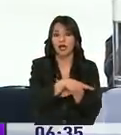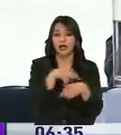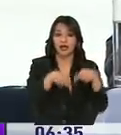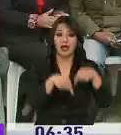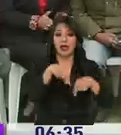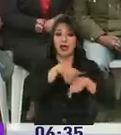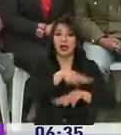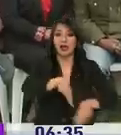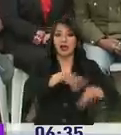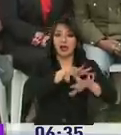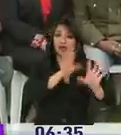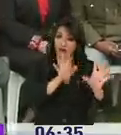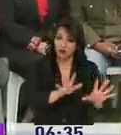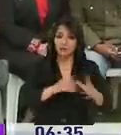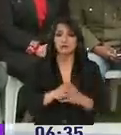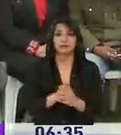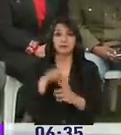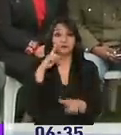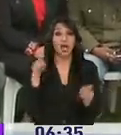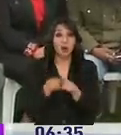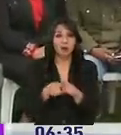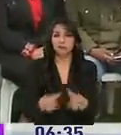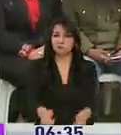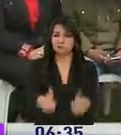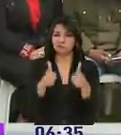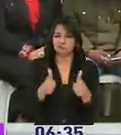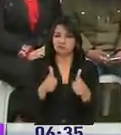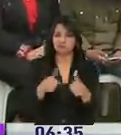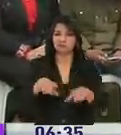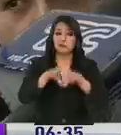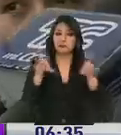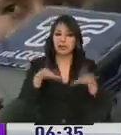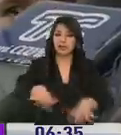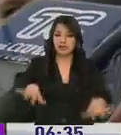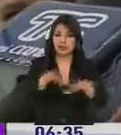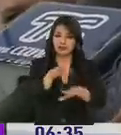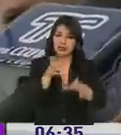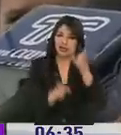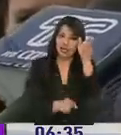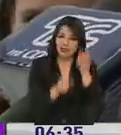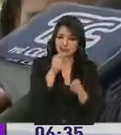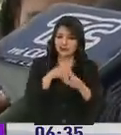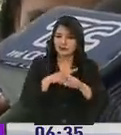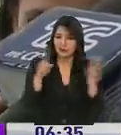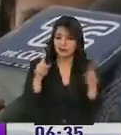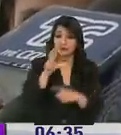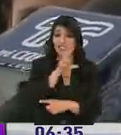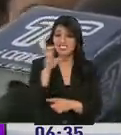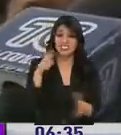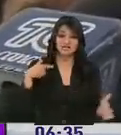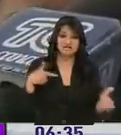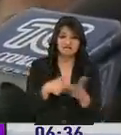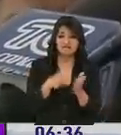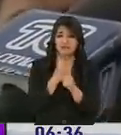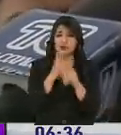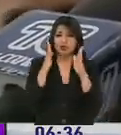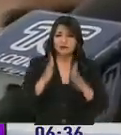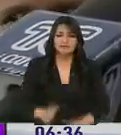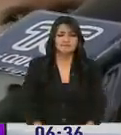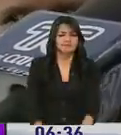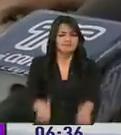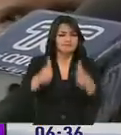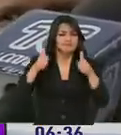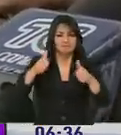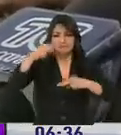industrial. Todos estos acuerdos fueron celebrados por el sector ganadero. Para los 300,000 productores es una gran